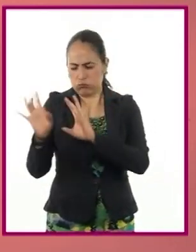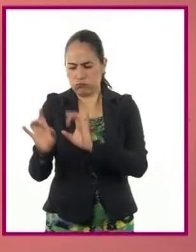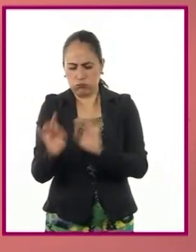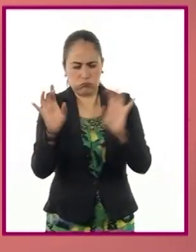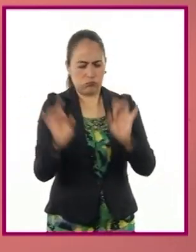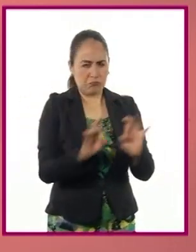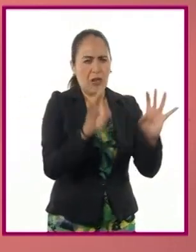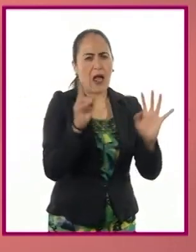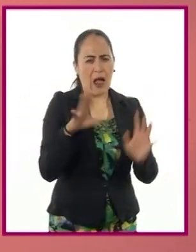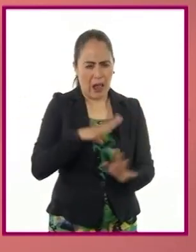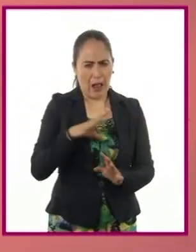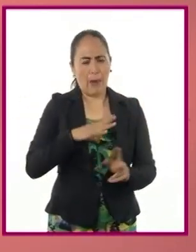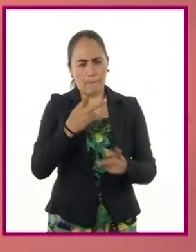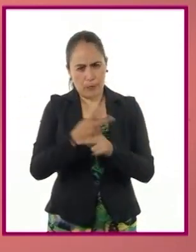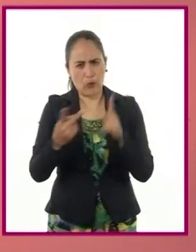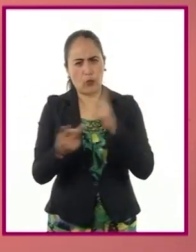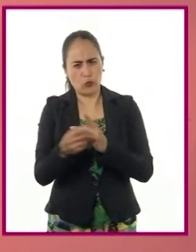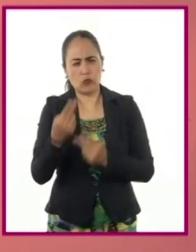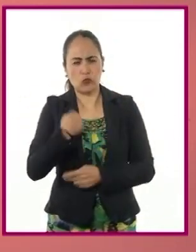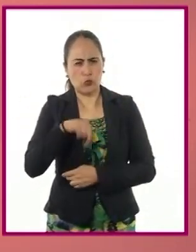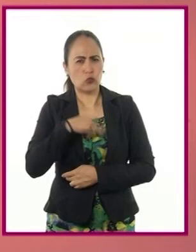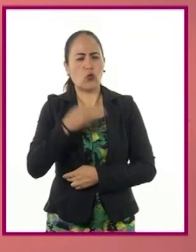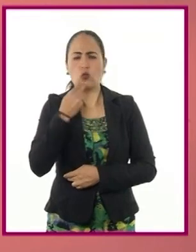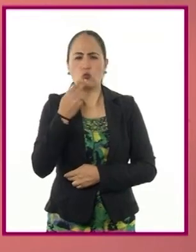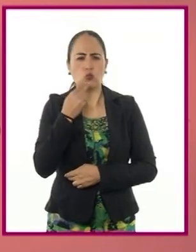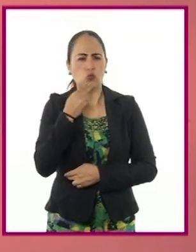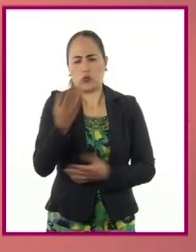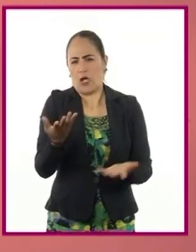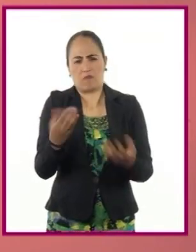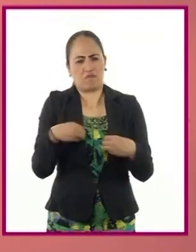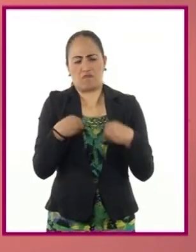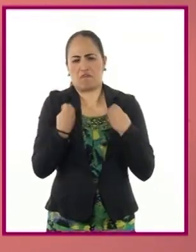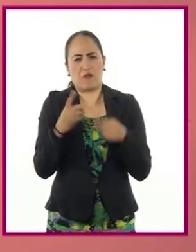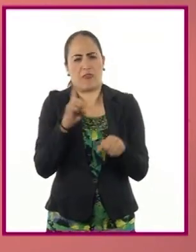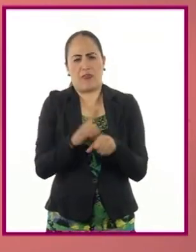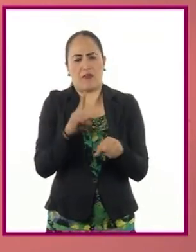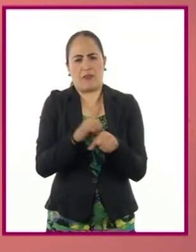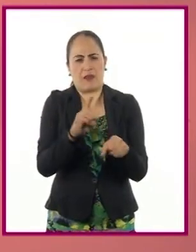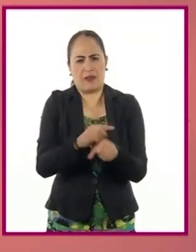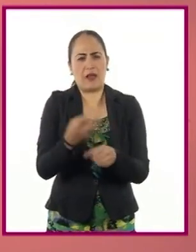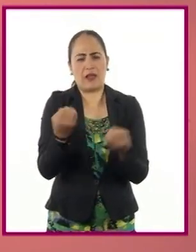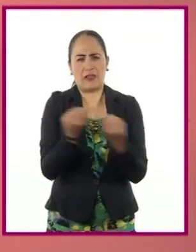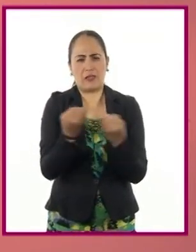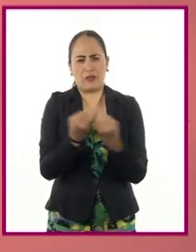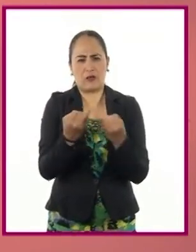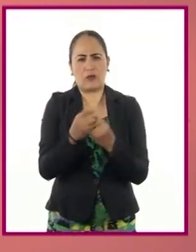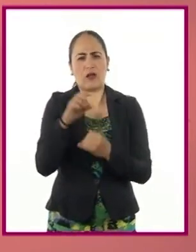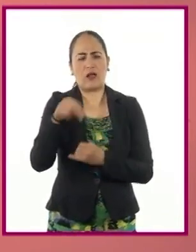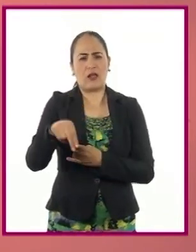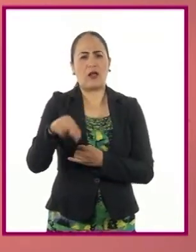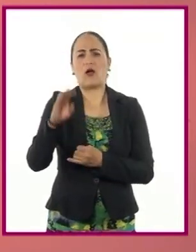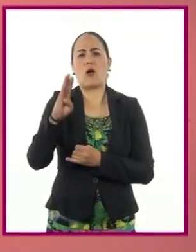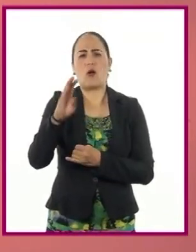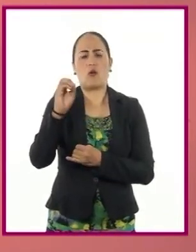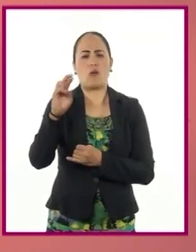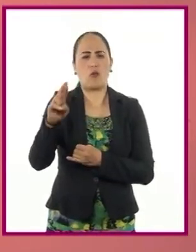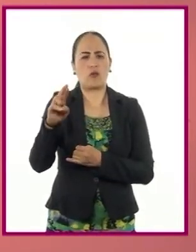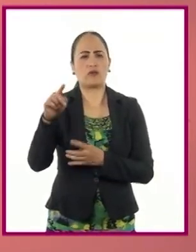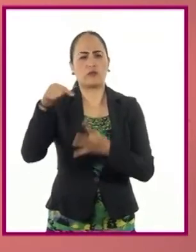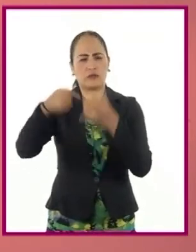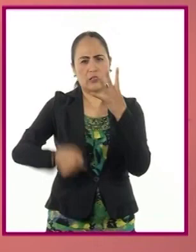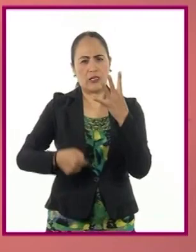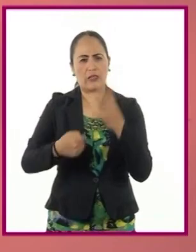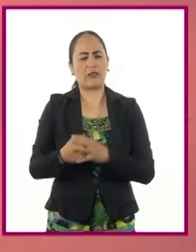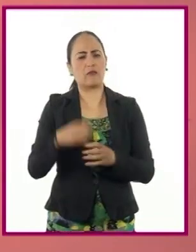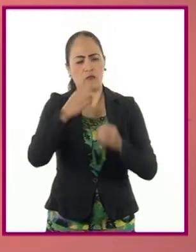productos que utilizamos de manera cotidiana. Comprendieron a partir del modelo atómico de Niels Bohr la tendencia que tienen